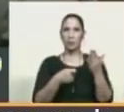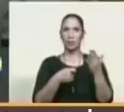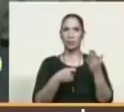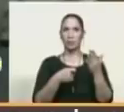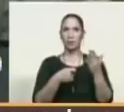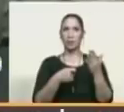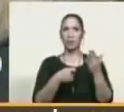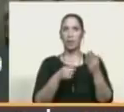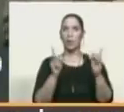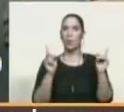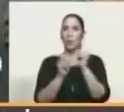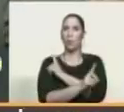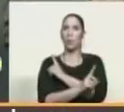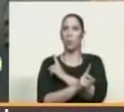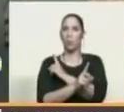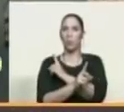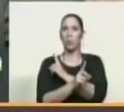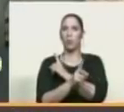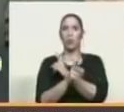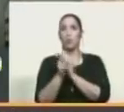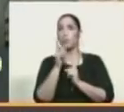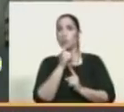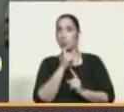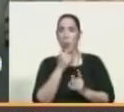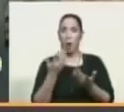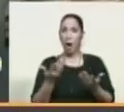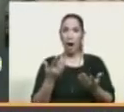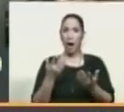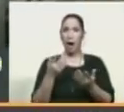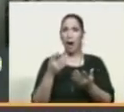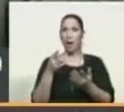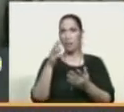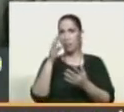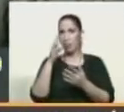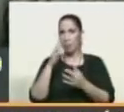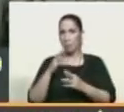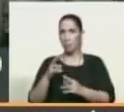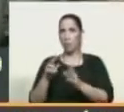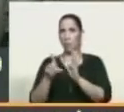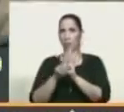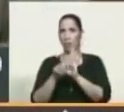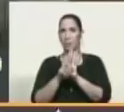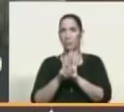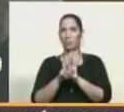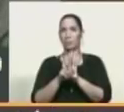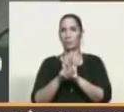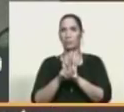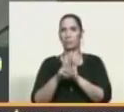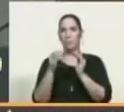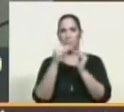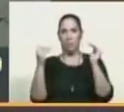ilícitos cambiarios, pero no los delitos que se cometieron bajo el viejo régimen.